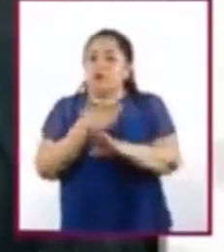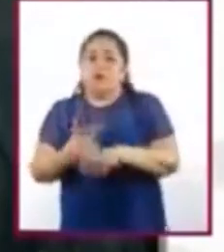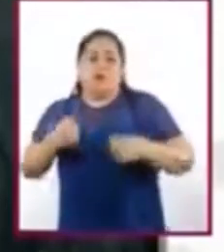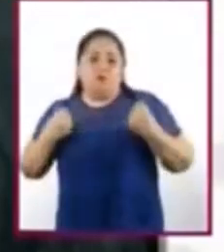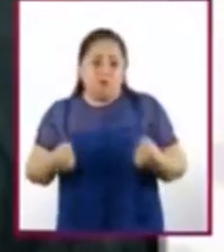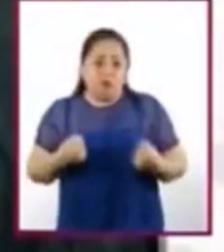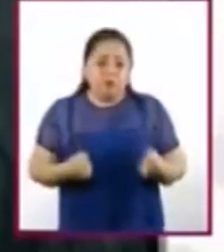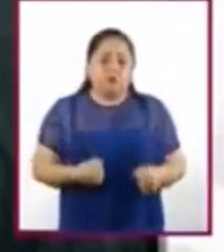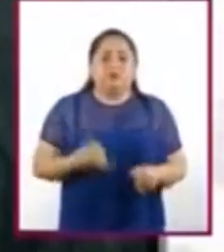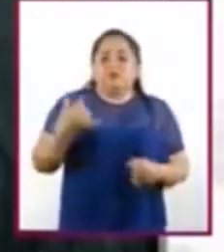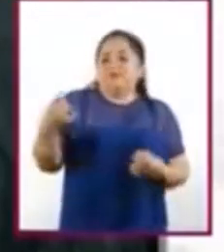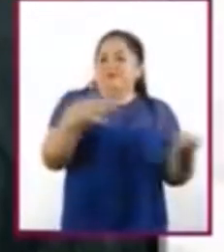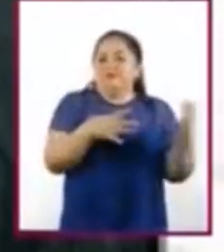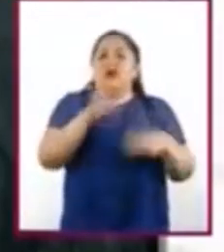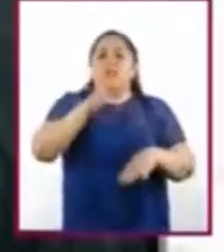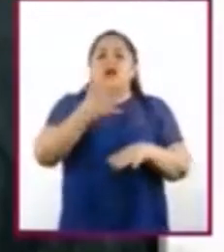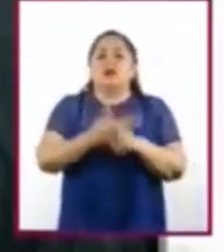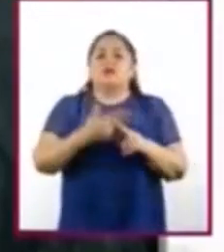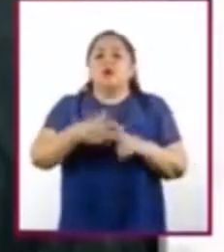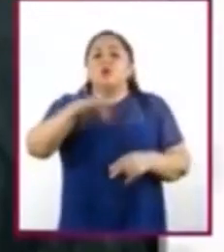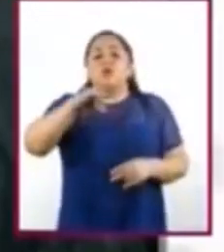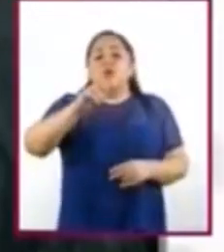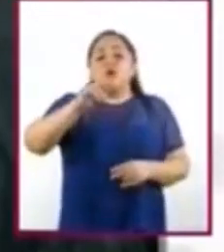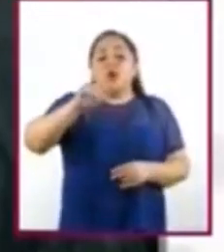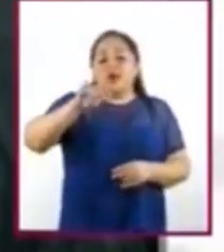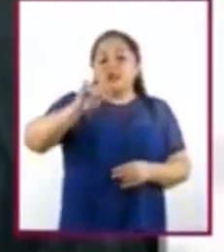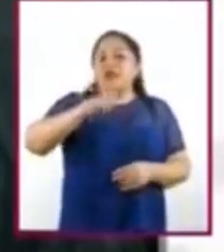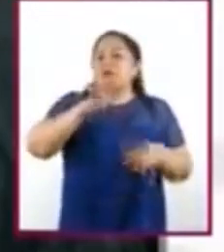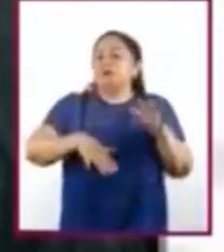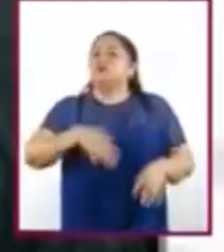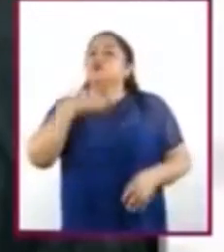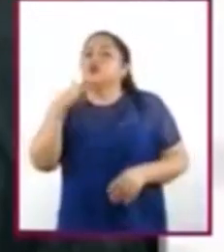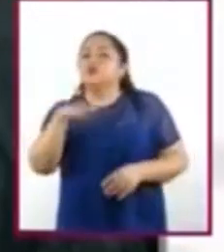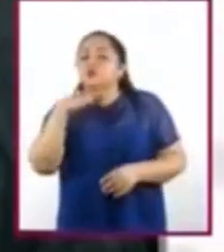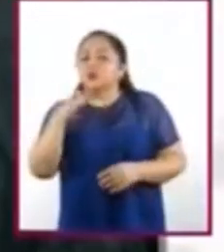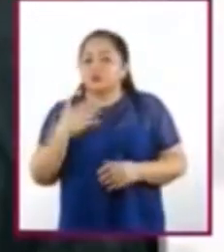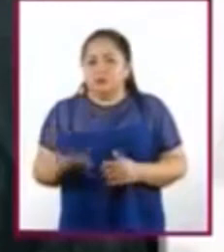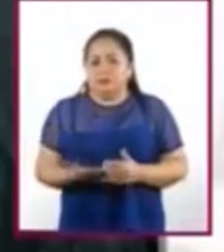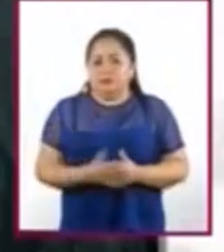los tiranos y hasta los moralistas contra la corrupción.